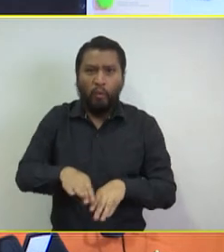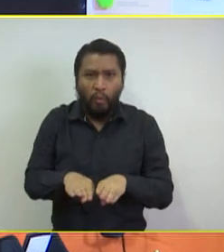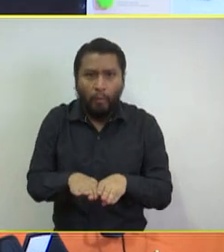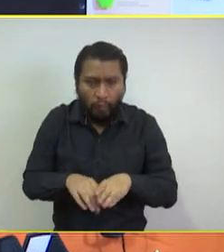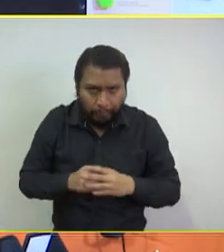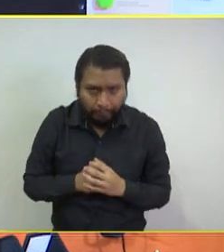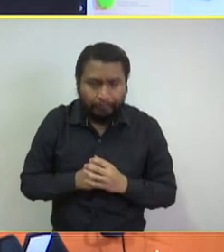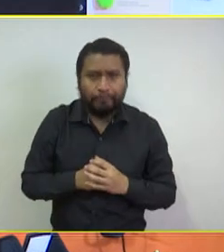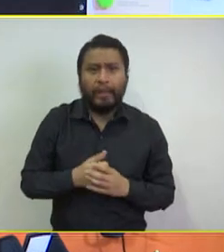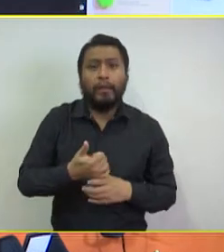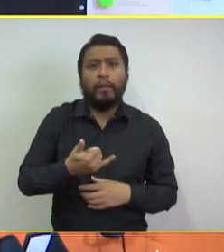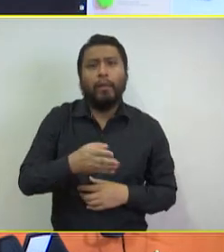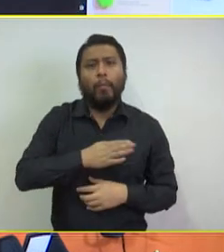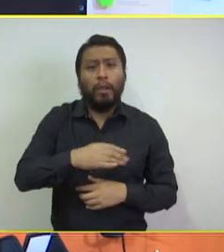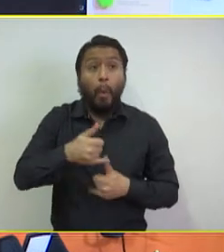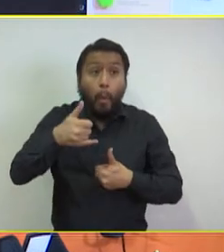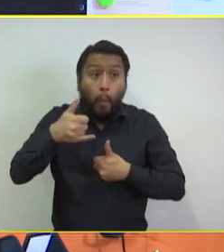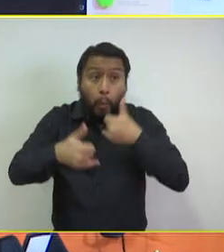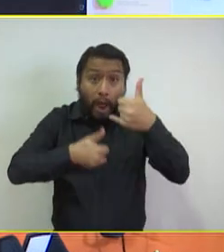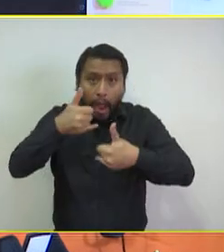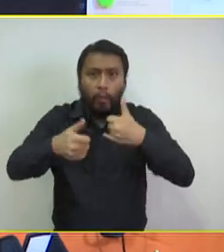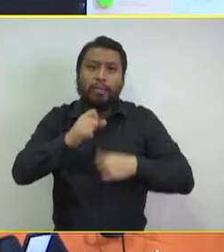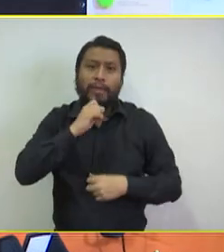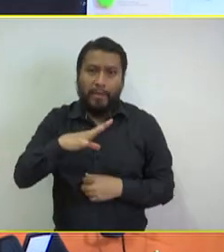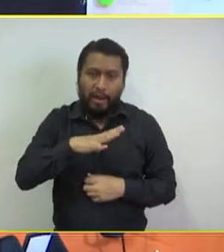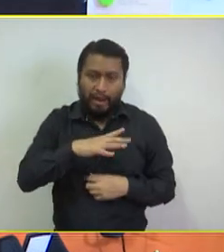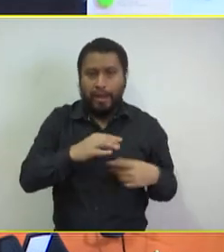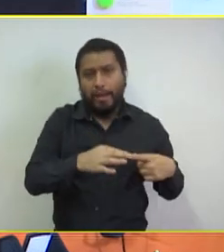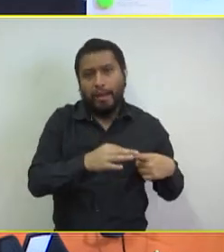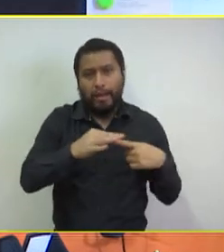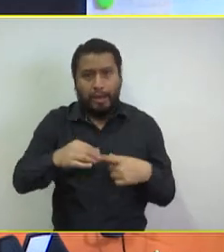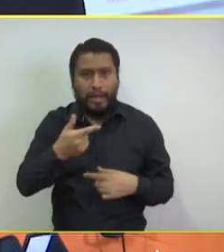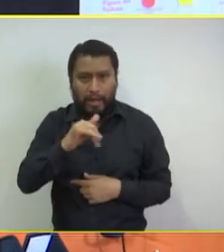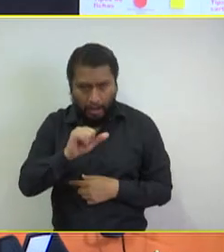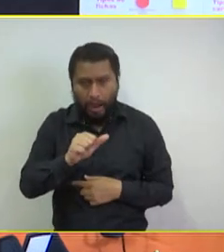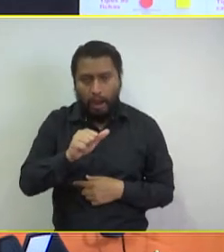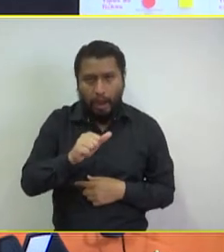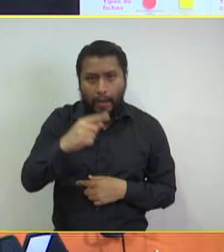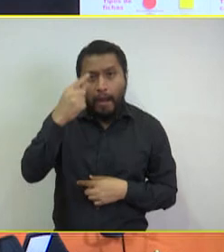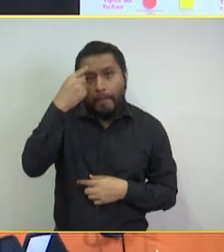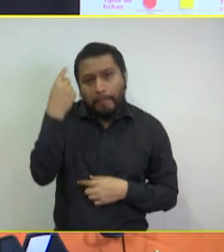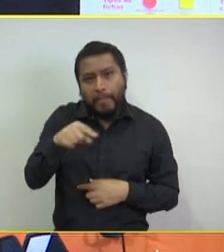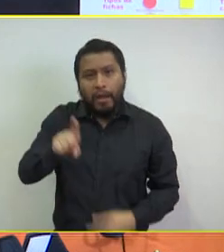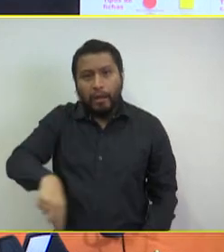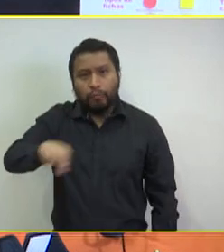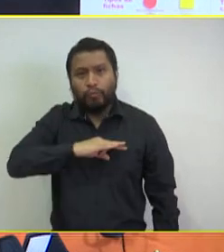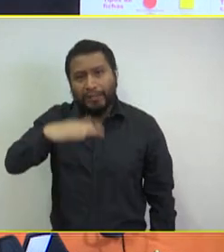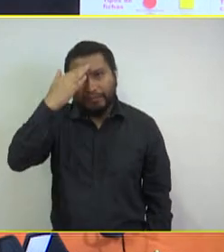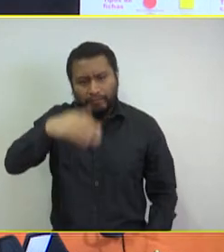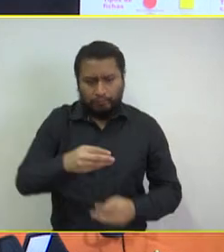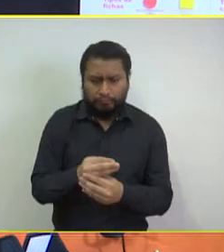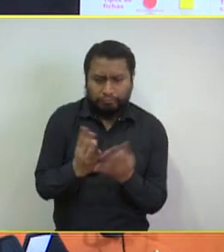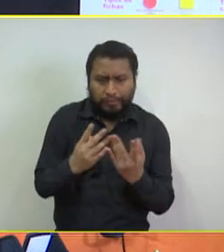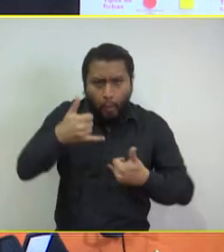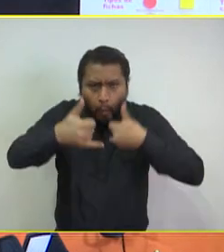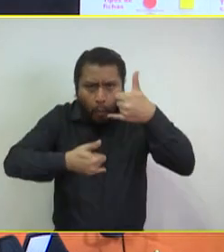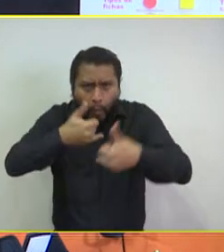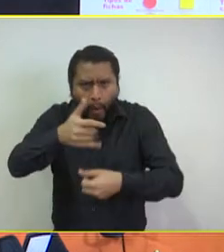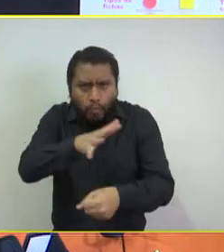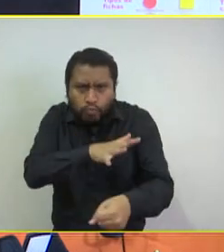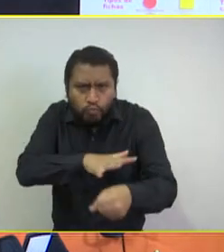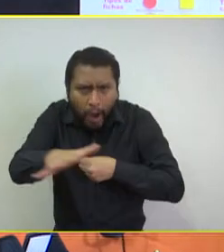Y bueno, el juego también tiene su manual, de la misma manera, para que sepan qué tipo de cartas están jugando y qué